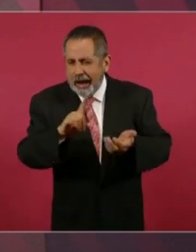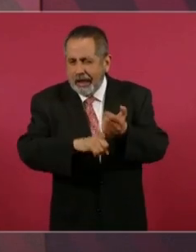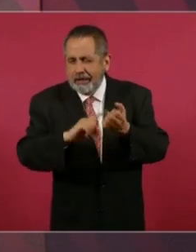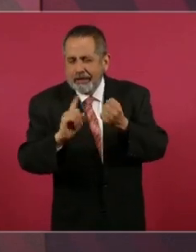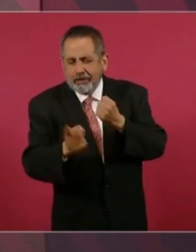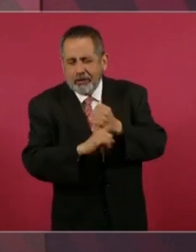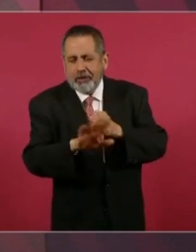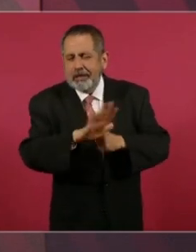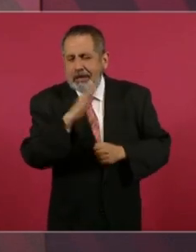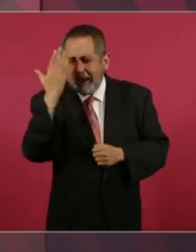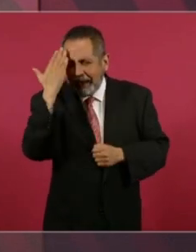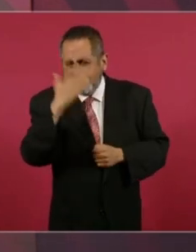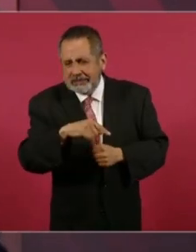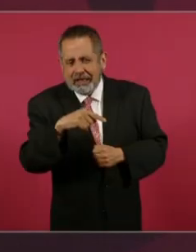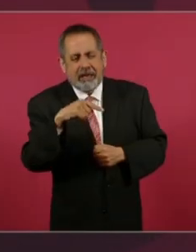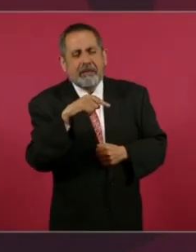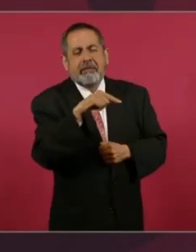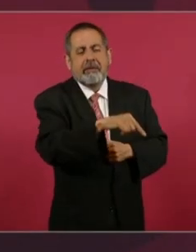estaba